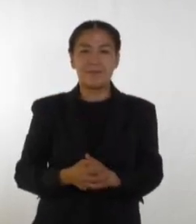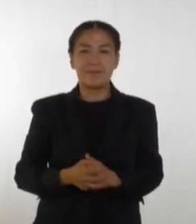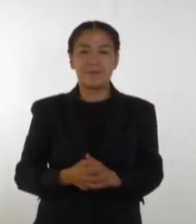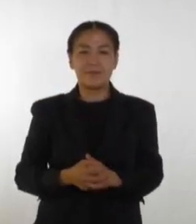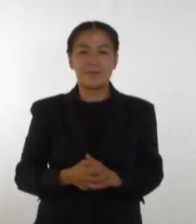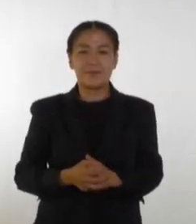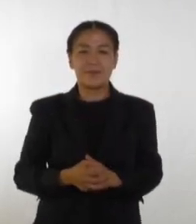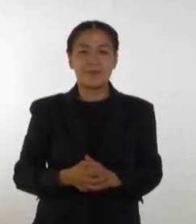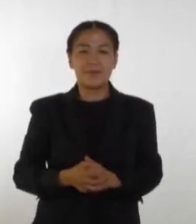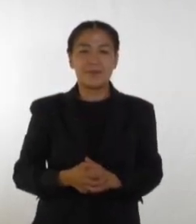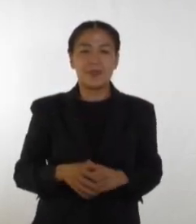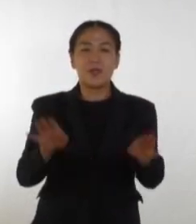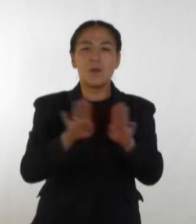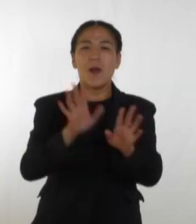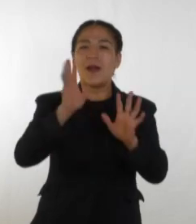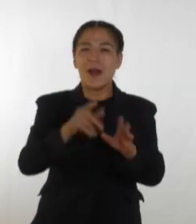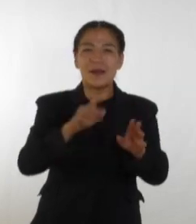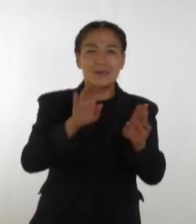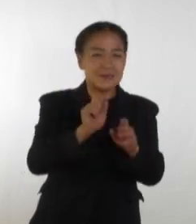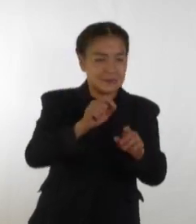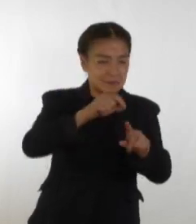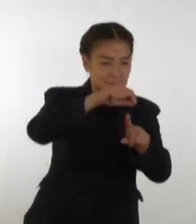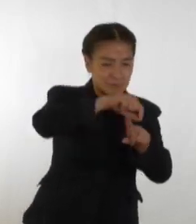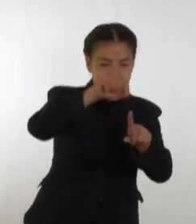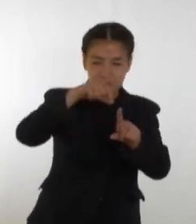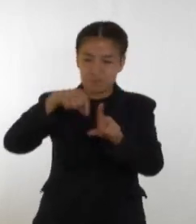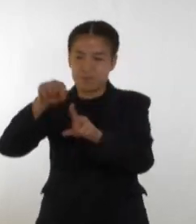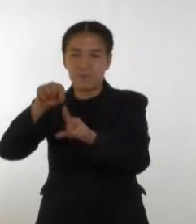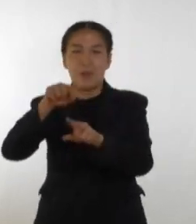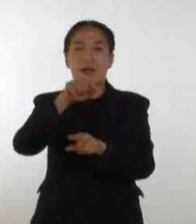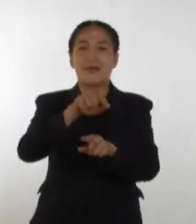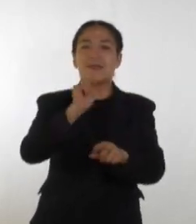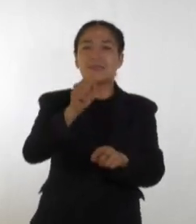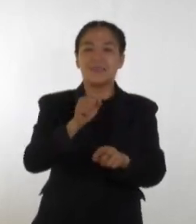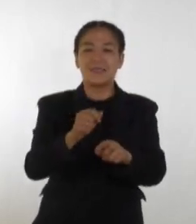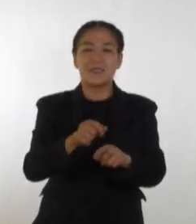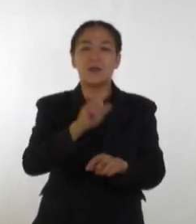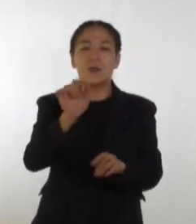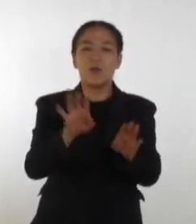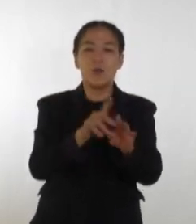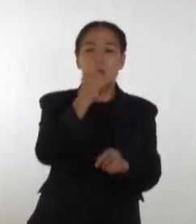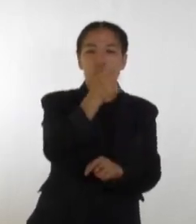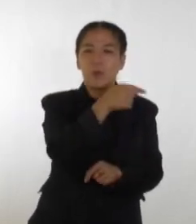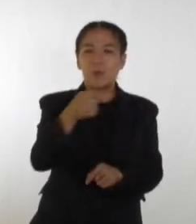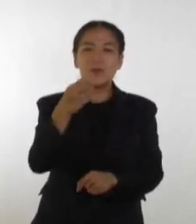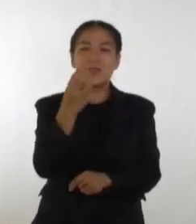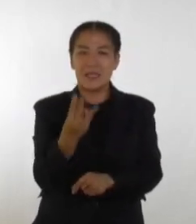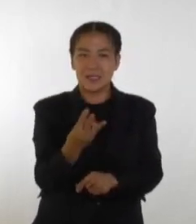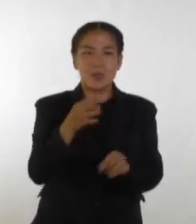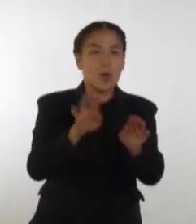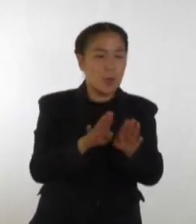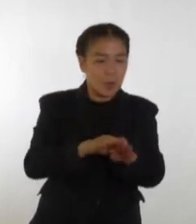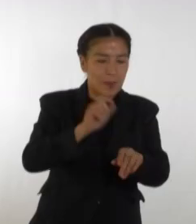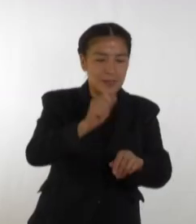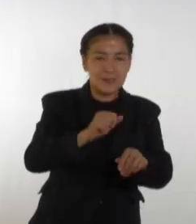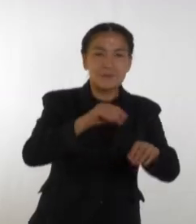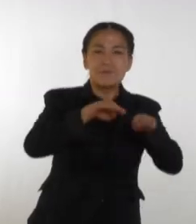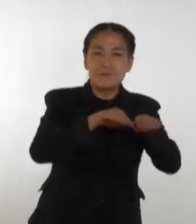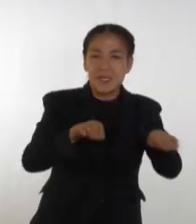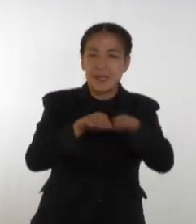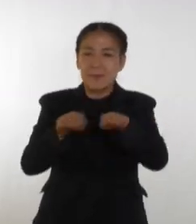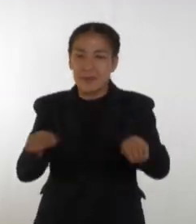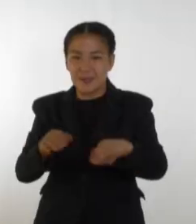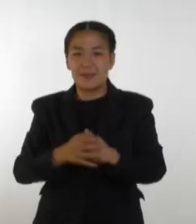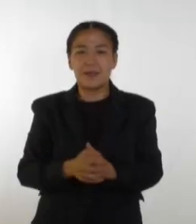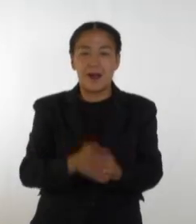Y se marca. Y vamos a marcar. O sea que básicamente esa es nuestra los guía de tercios. tercios. para Así saber es. dónde vamos a seguir doblando, ¿no?